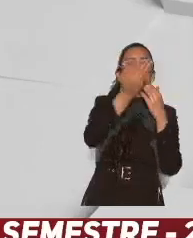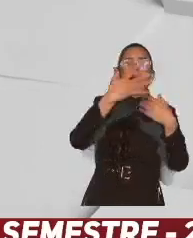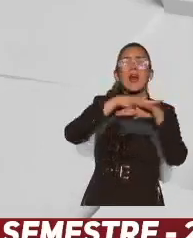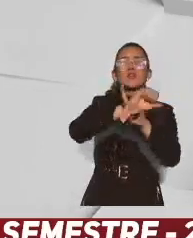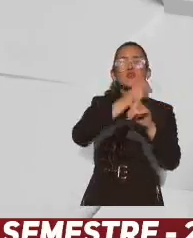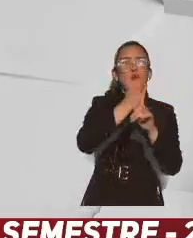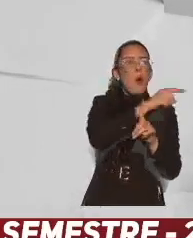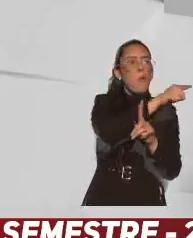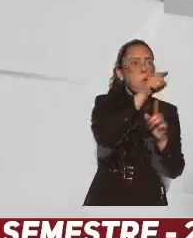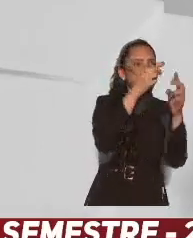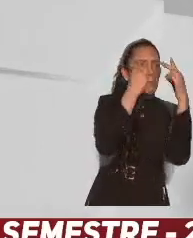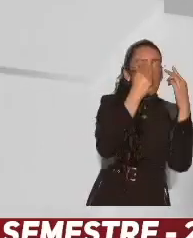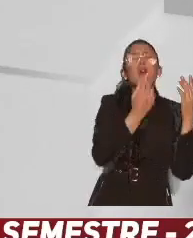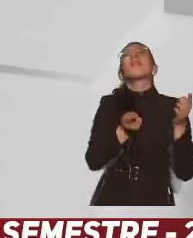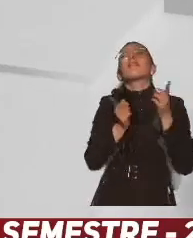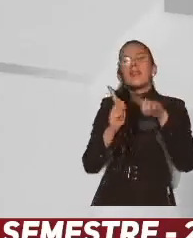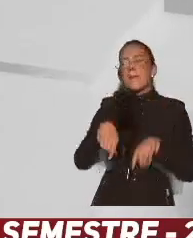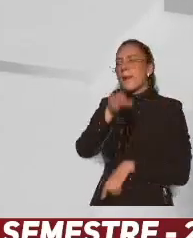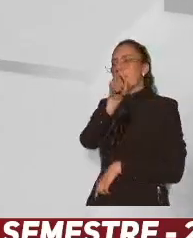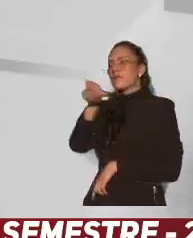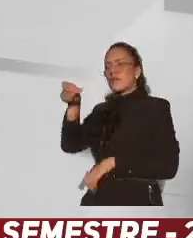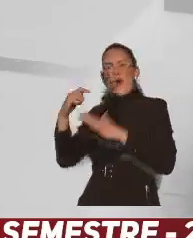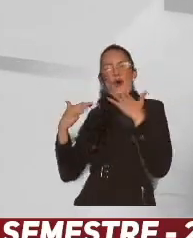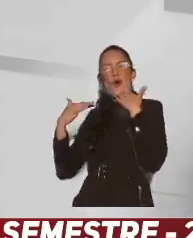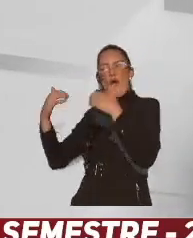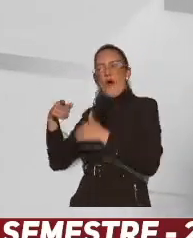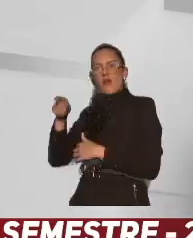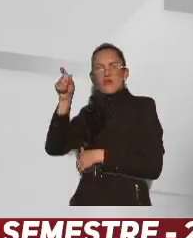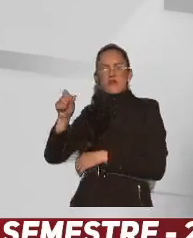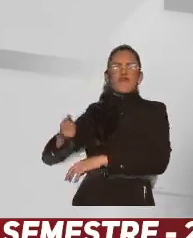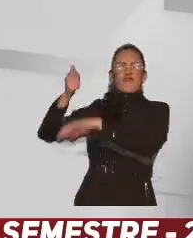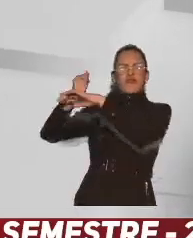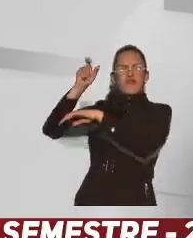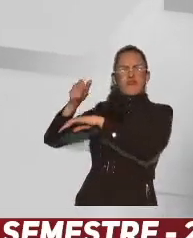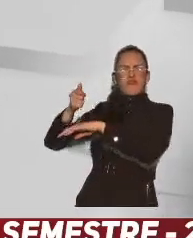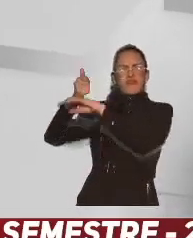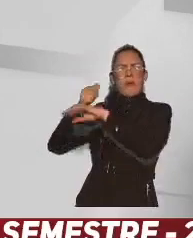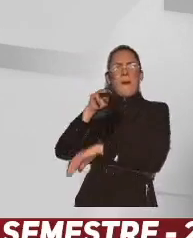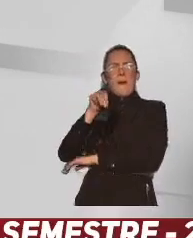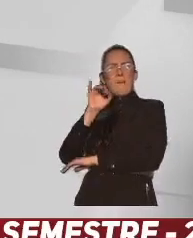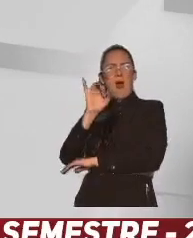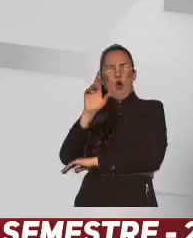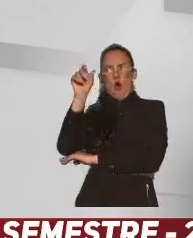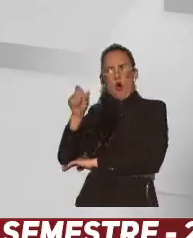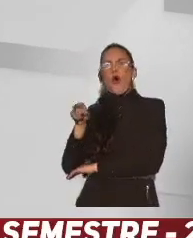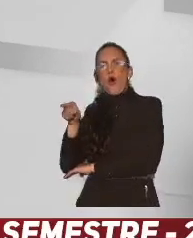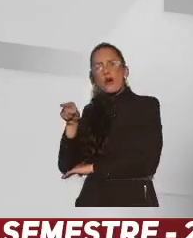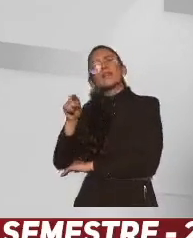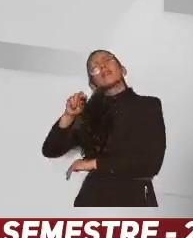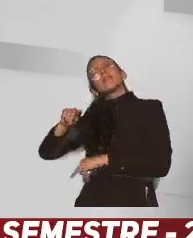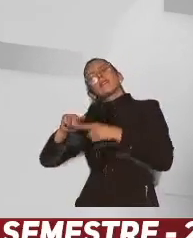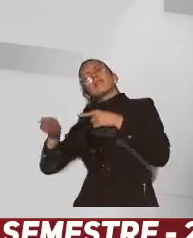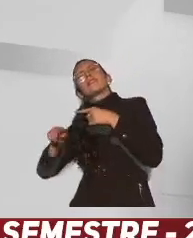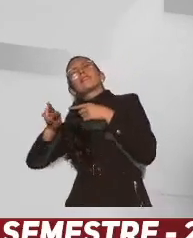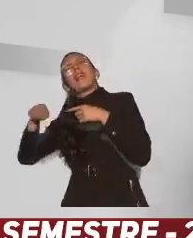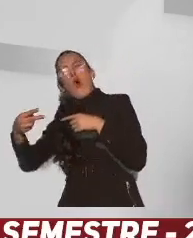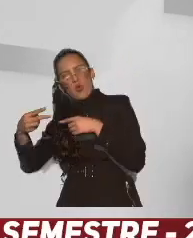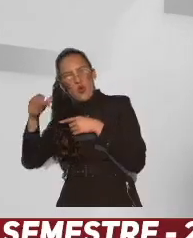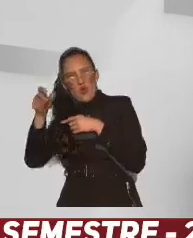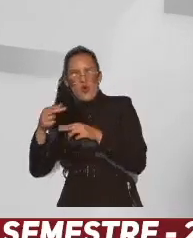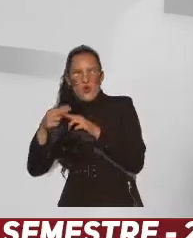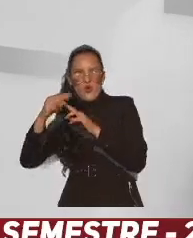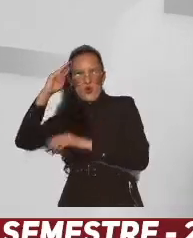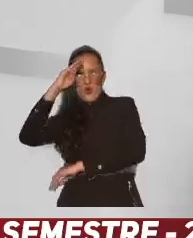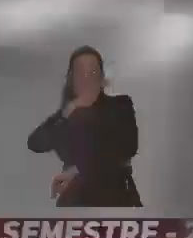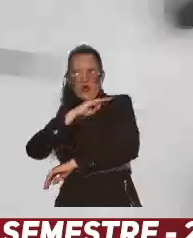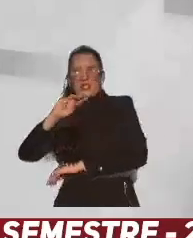En el auditorio se encuentra el señor Mayor General Álvaro Vicente Pérez Durán, segundo comandante de nuestro Ejército